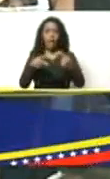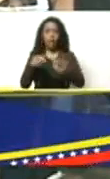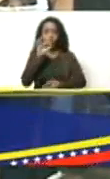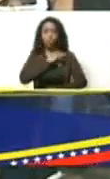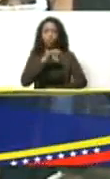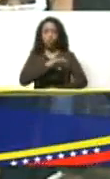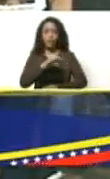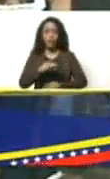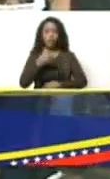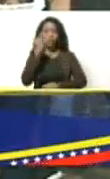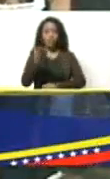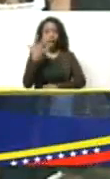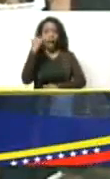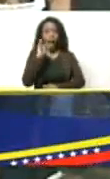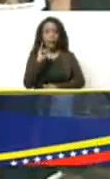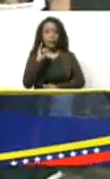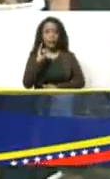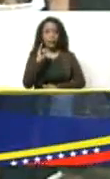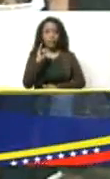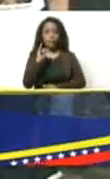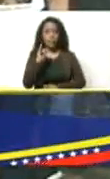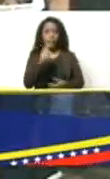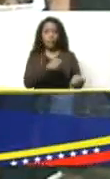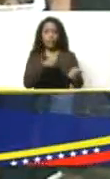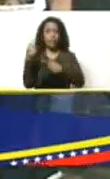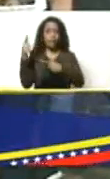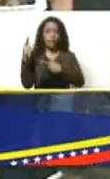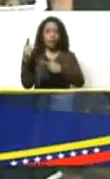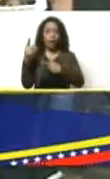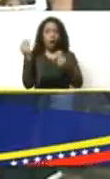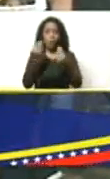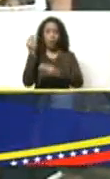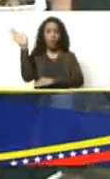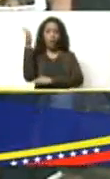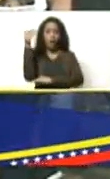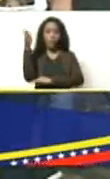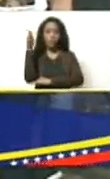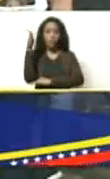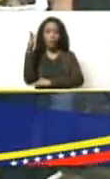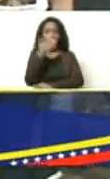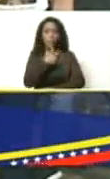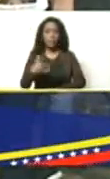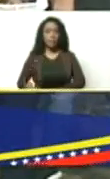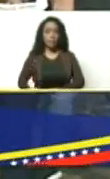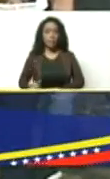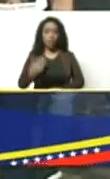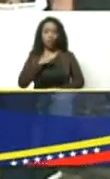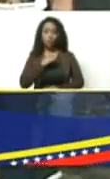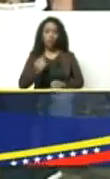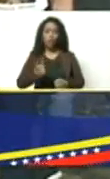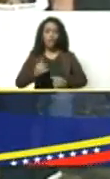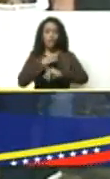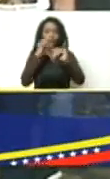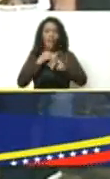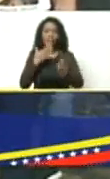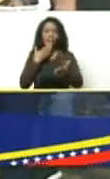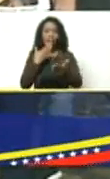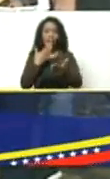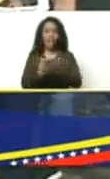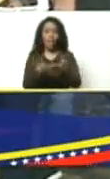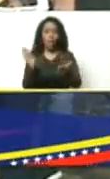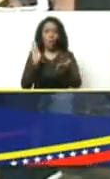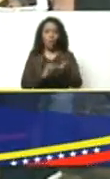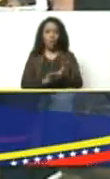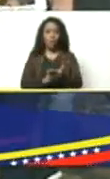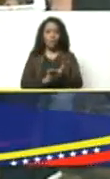que usted tan dignamente lleva como bandera, señor presidente. Estamos muy contentos y muy agradecidos nuevamente